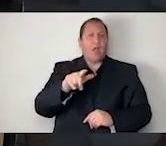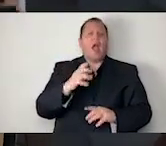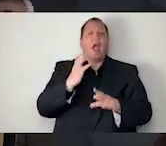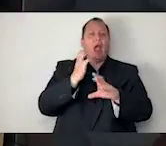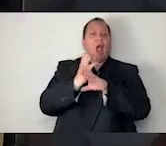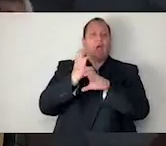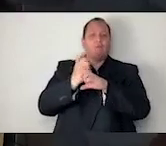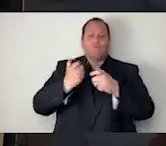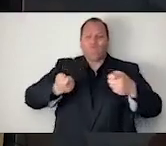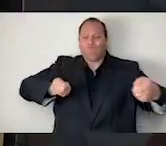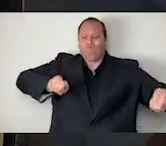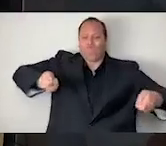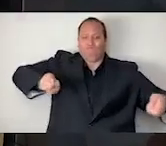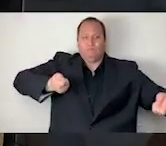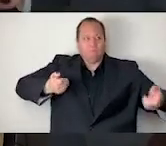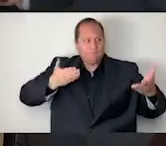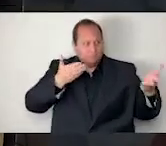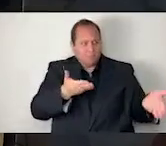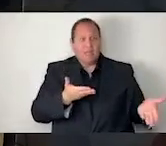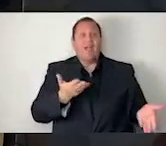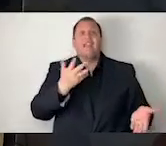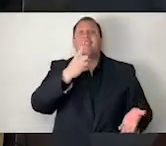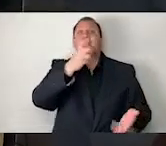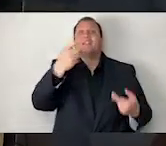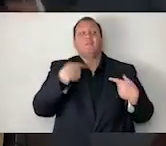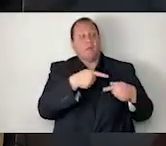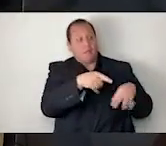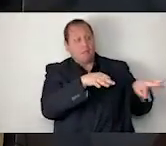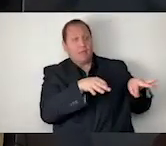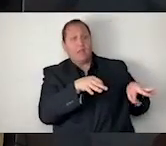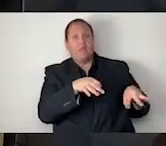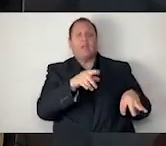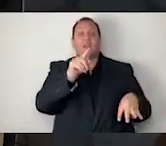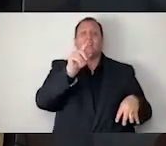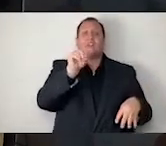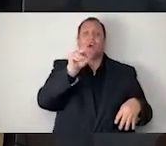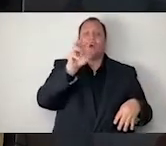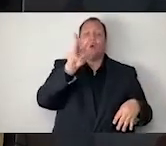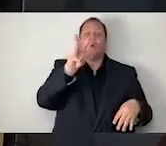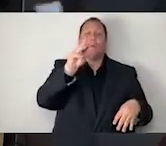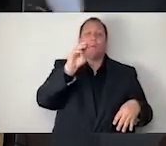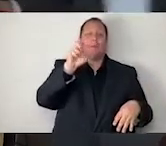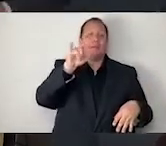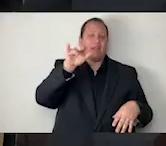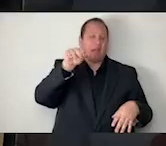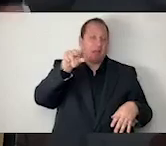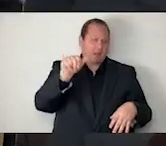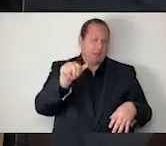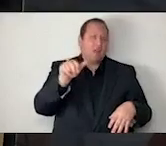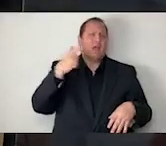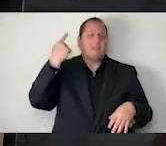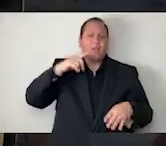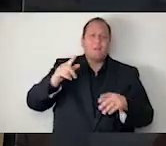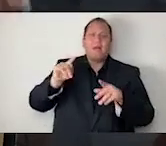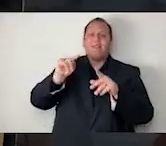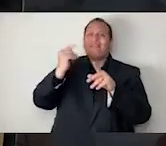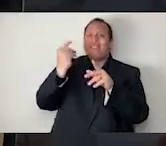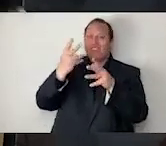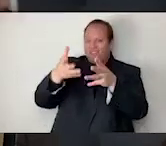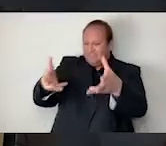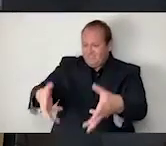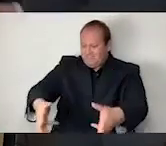cuentan con 100 empleados tavo mexicana manufactura de bases para televisión no es una actividad esencial